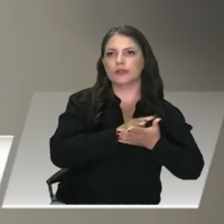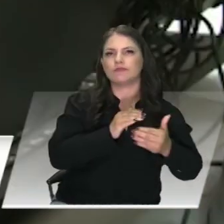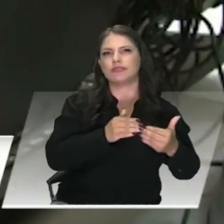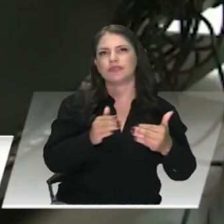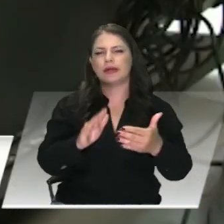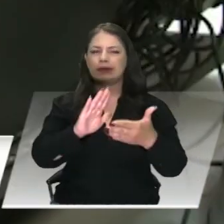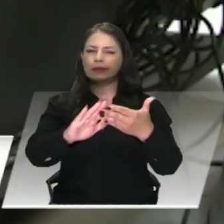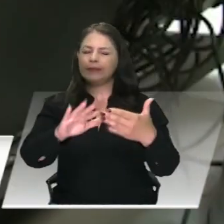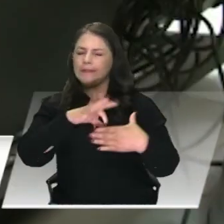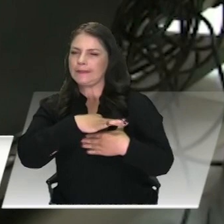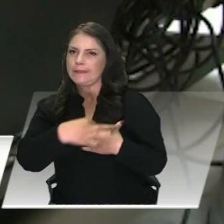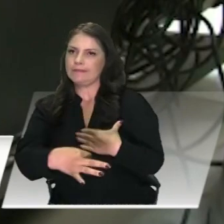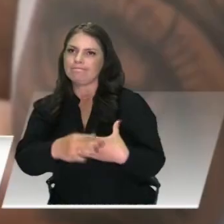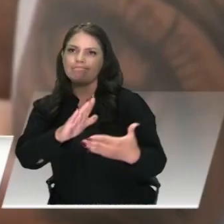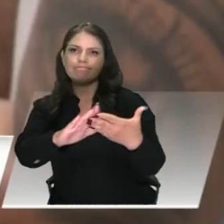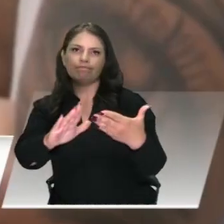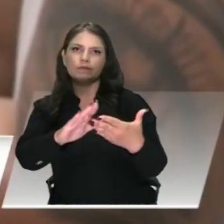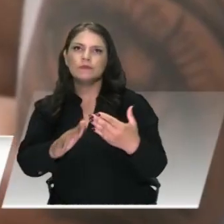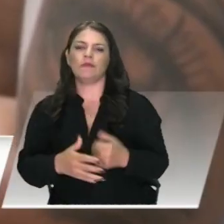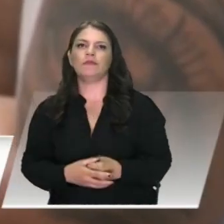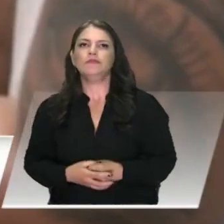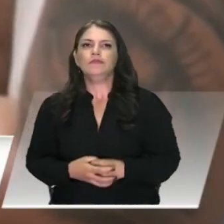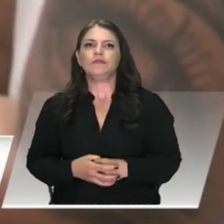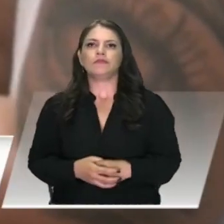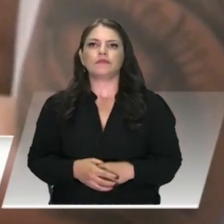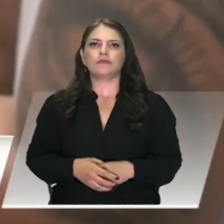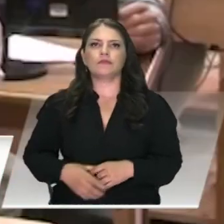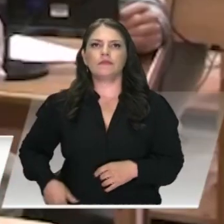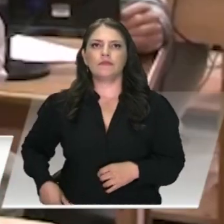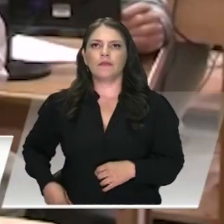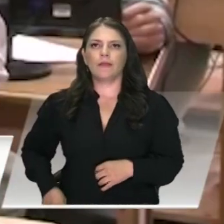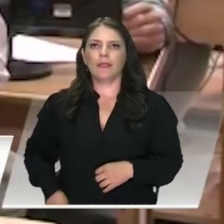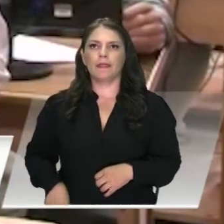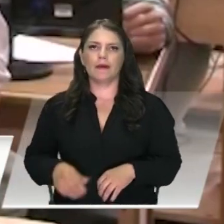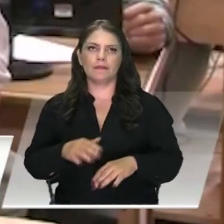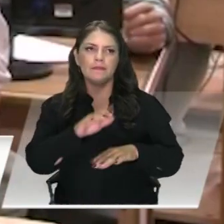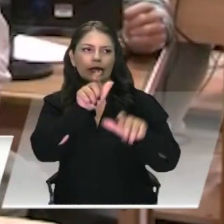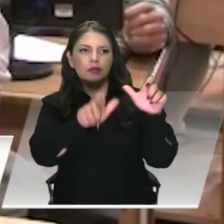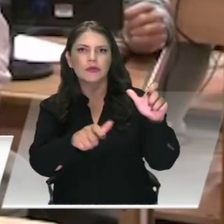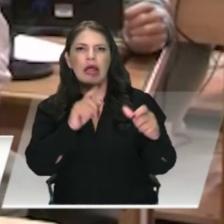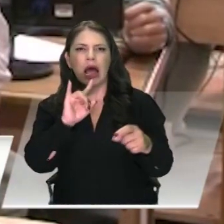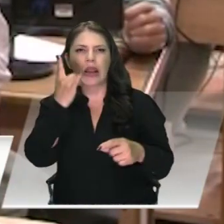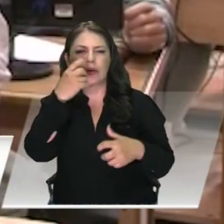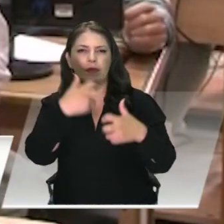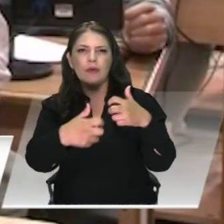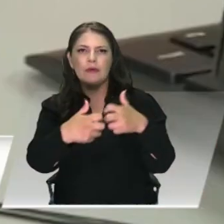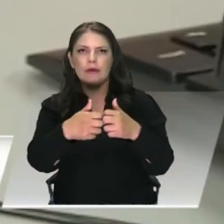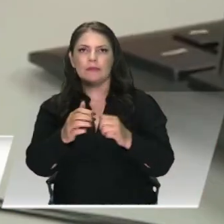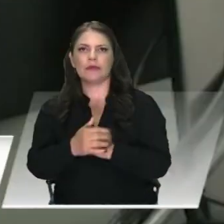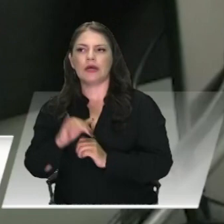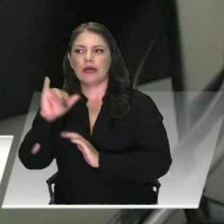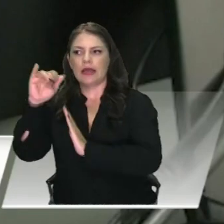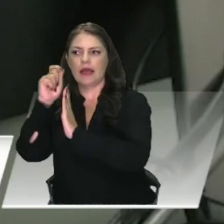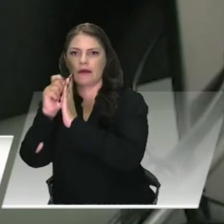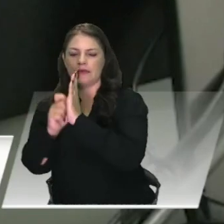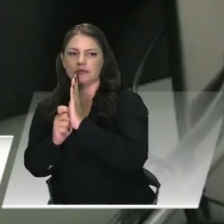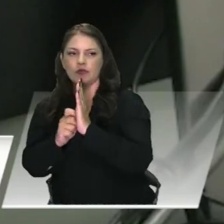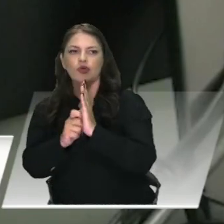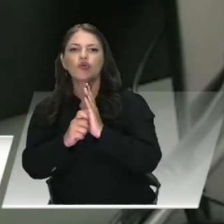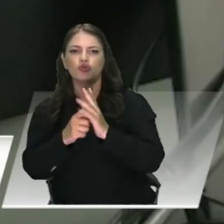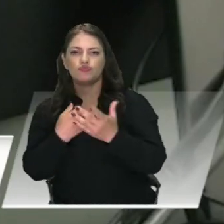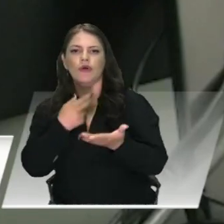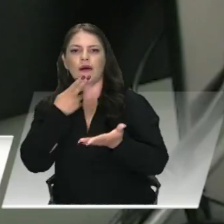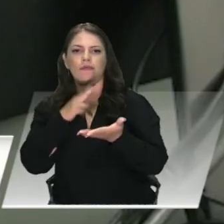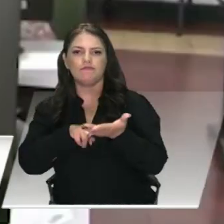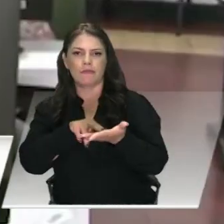pedimos sinceras disculpas. Para las personas que se han visto afectadas por este incidente, el compromiso del instituto es comunicarnos con ustedes por